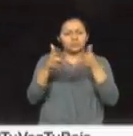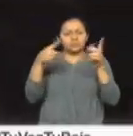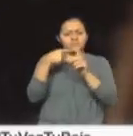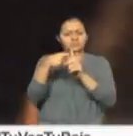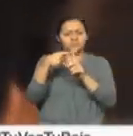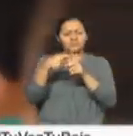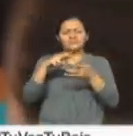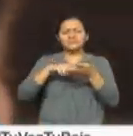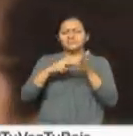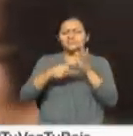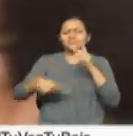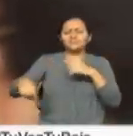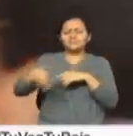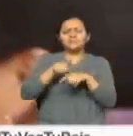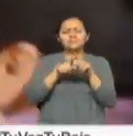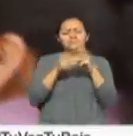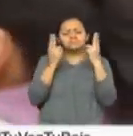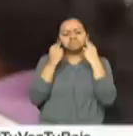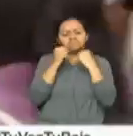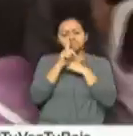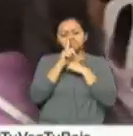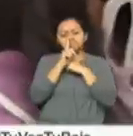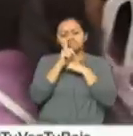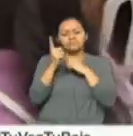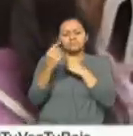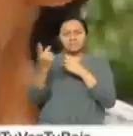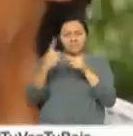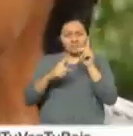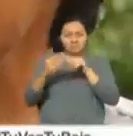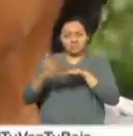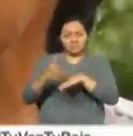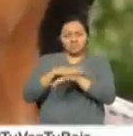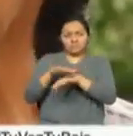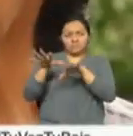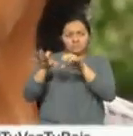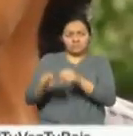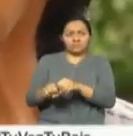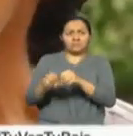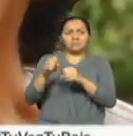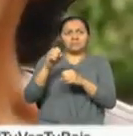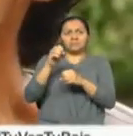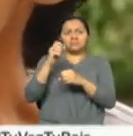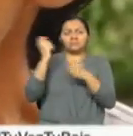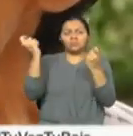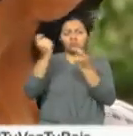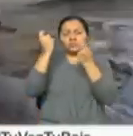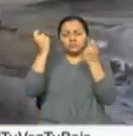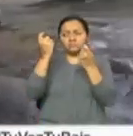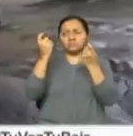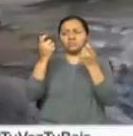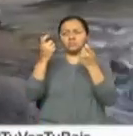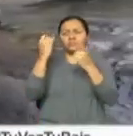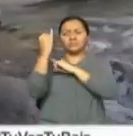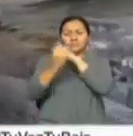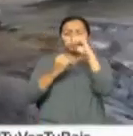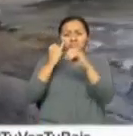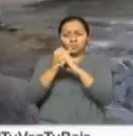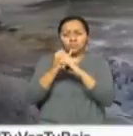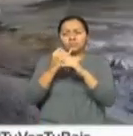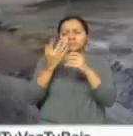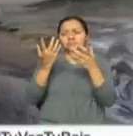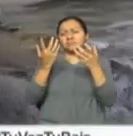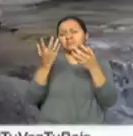voz perdida. O sea, nosotros hemos sido invadidos de las ONGs, de grupos internacionales